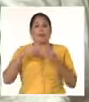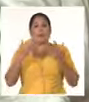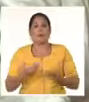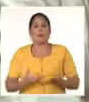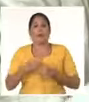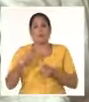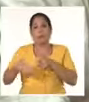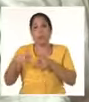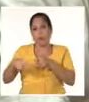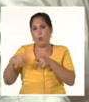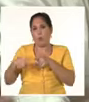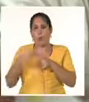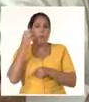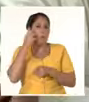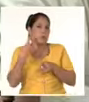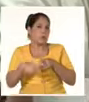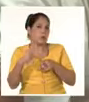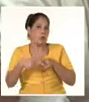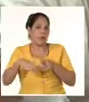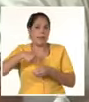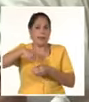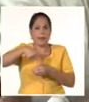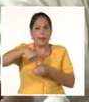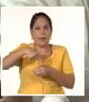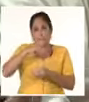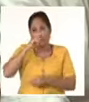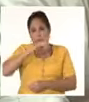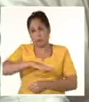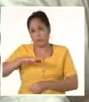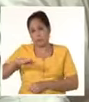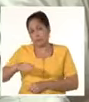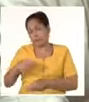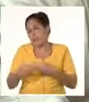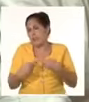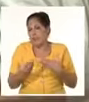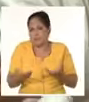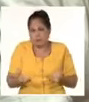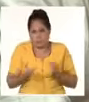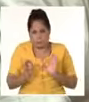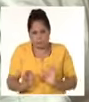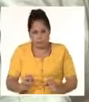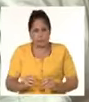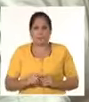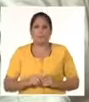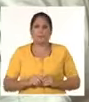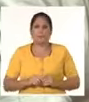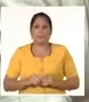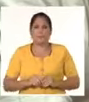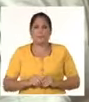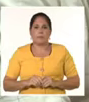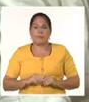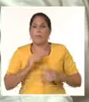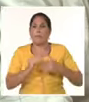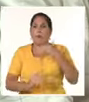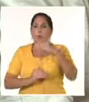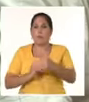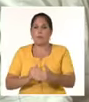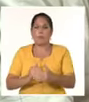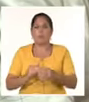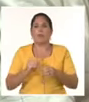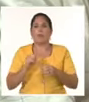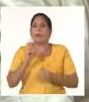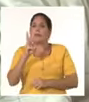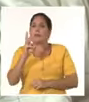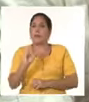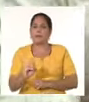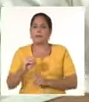que están a disposición del Consejo también que puedan definir dónde lo van a a ver está en proceso elaboración las 30 toneladas